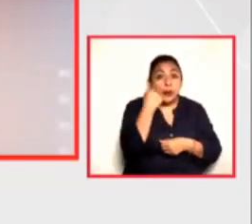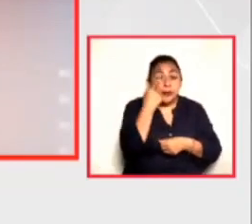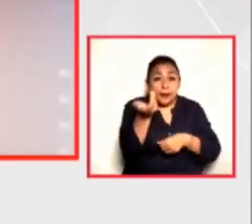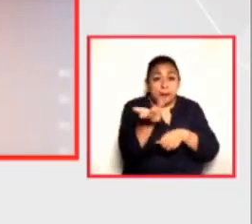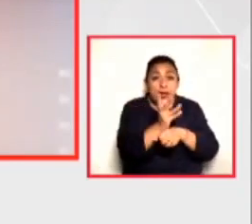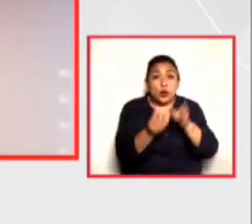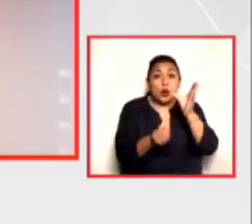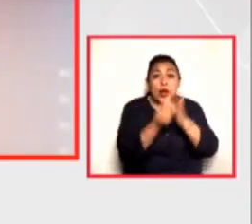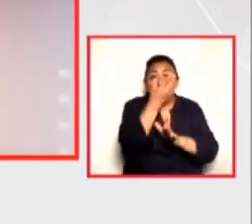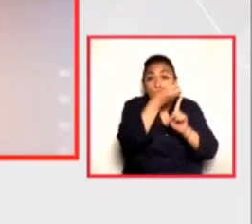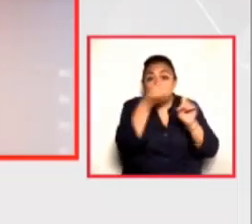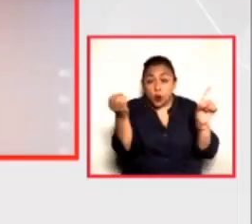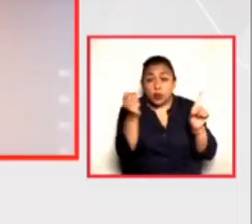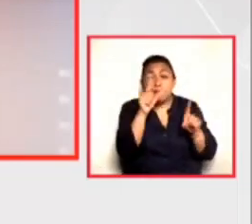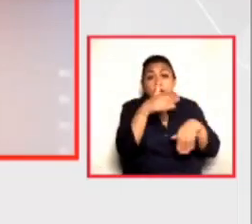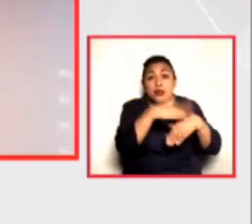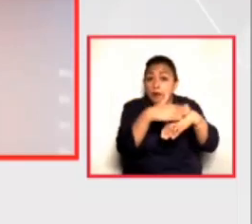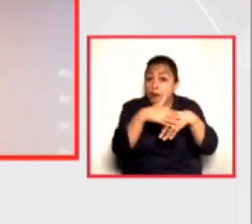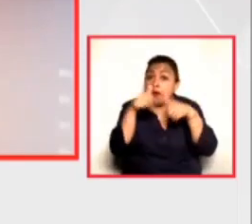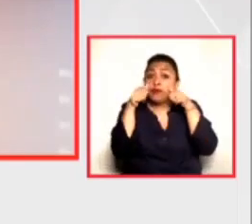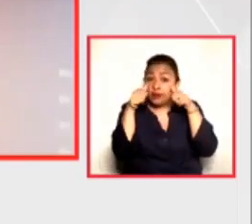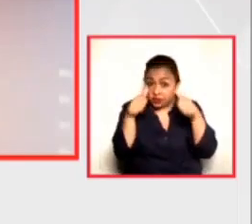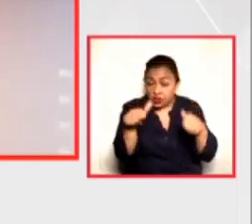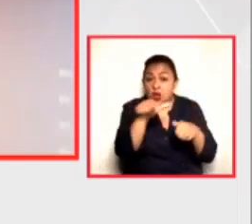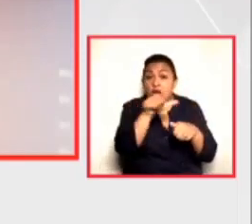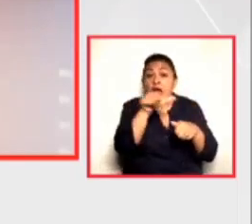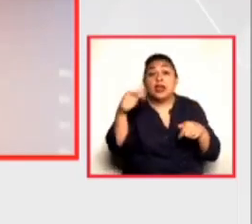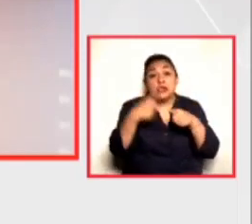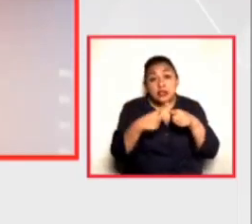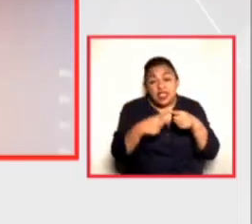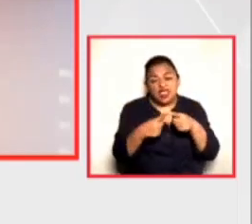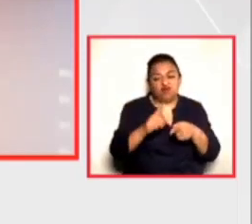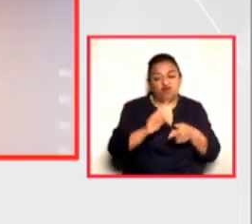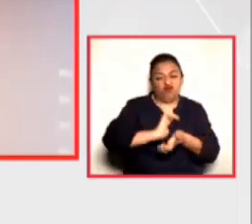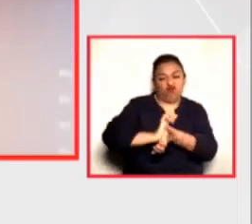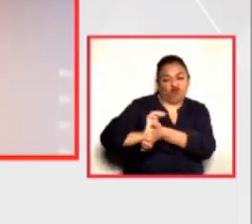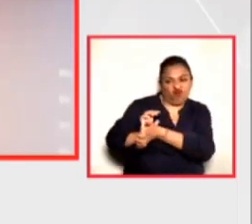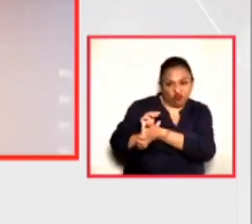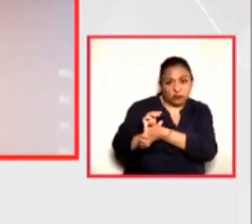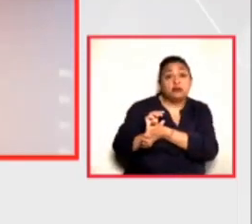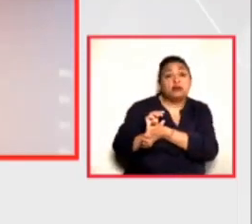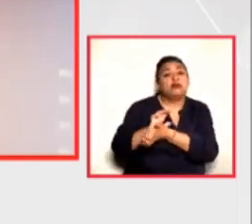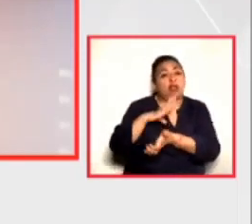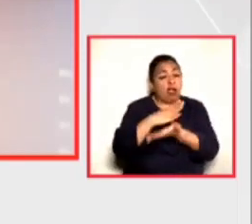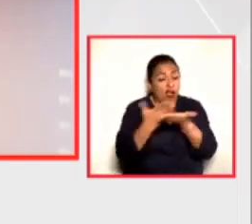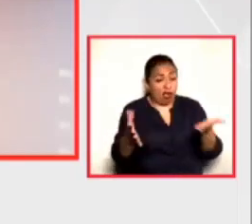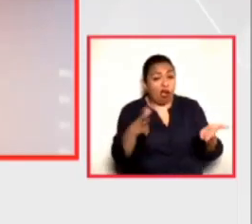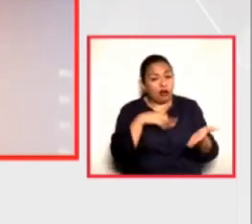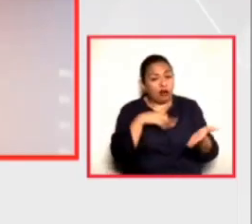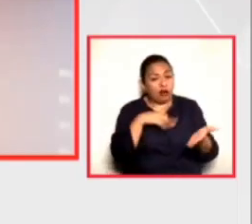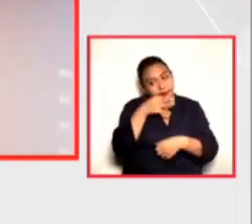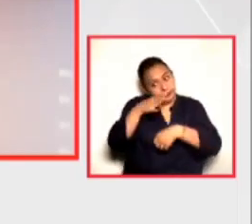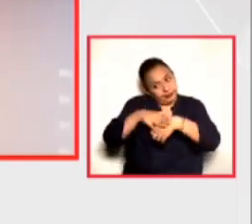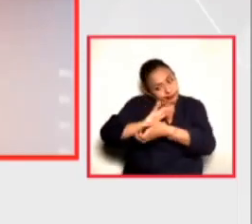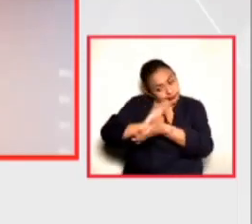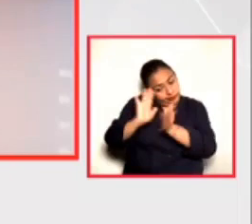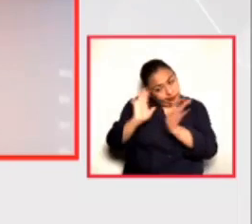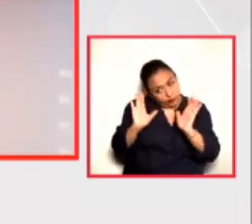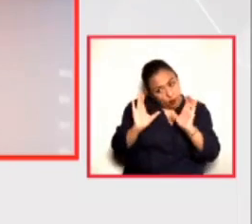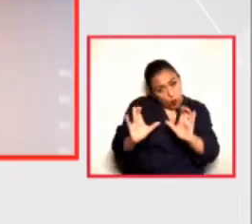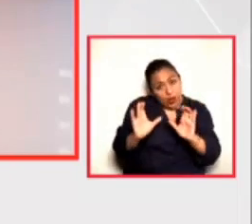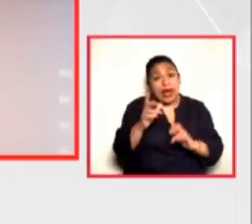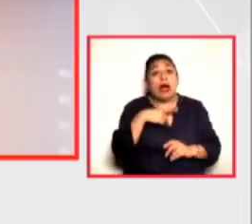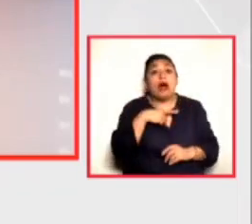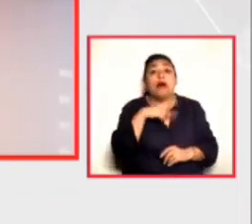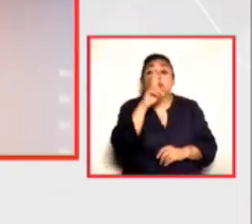también un llamado de atención muy importante a los fenómenos de discriminación que se viven actualmente en el mundo. Enhorabuena de verdad para